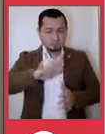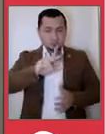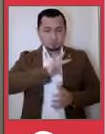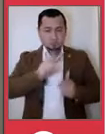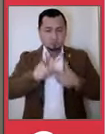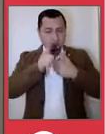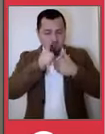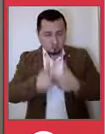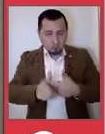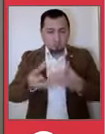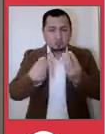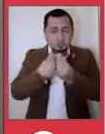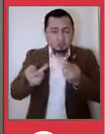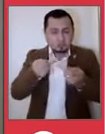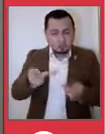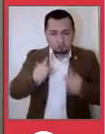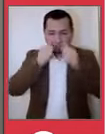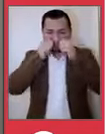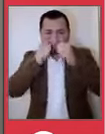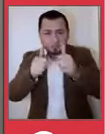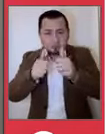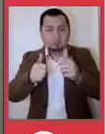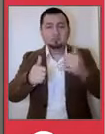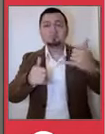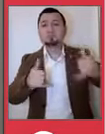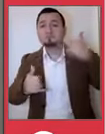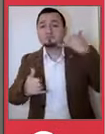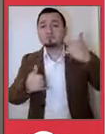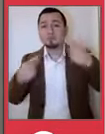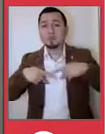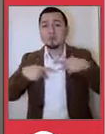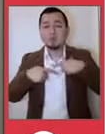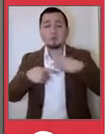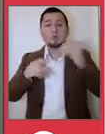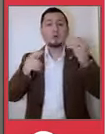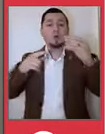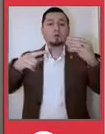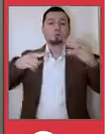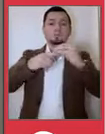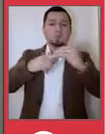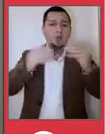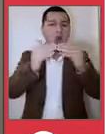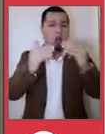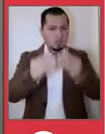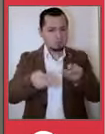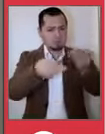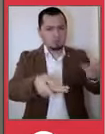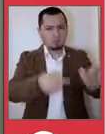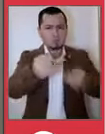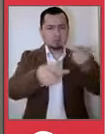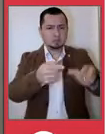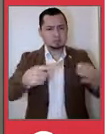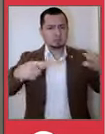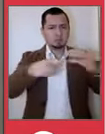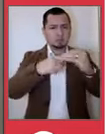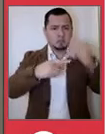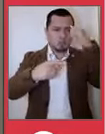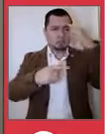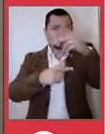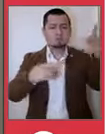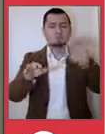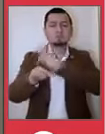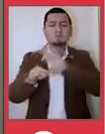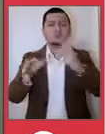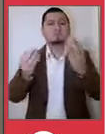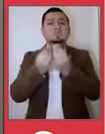darle seguimiento a la atención en call center y la estrategia de oxímetro en casa para el monitoreo de pacientes particularmente aquellos que